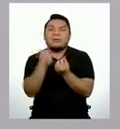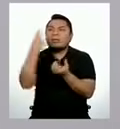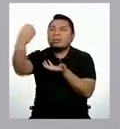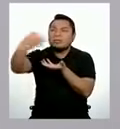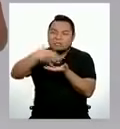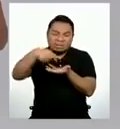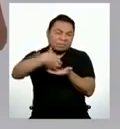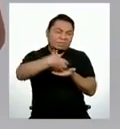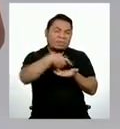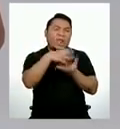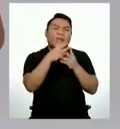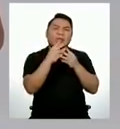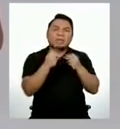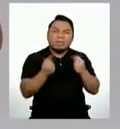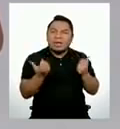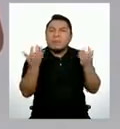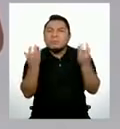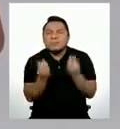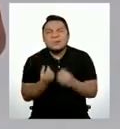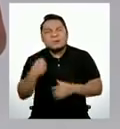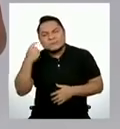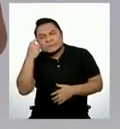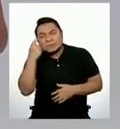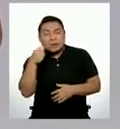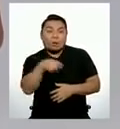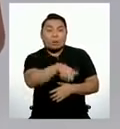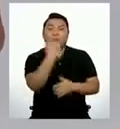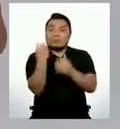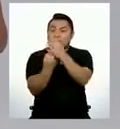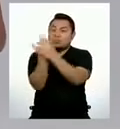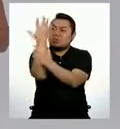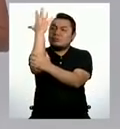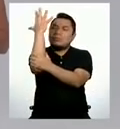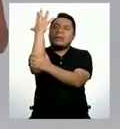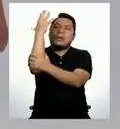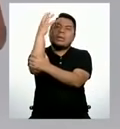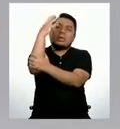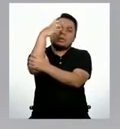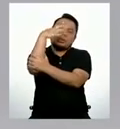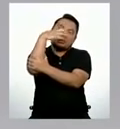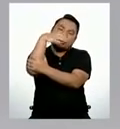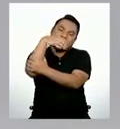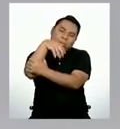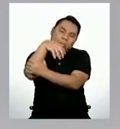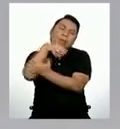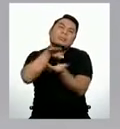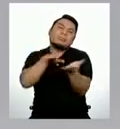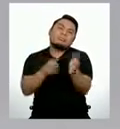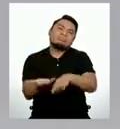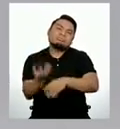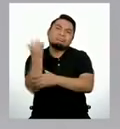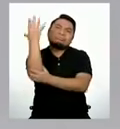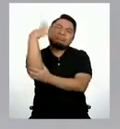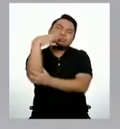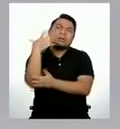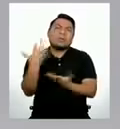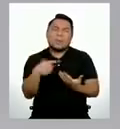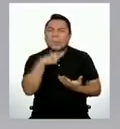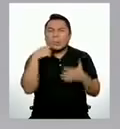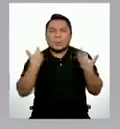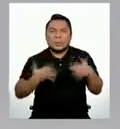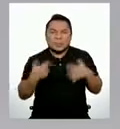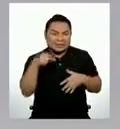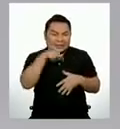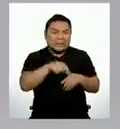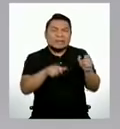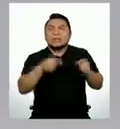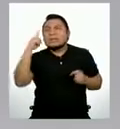madurar. Mientras que otros árboles se secaban y morían. La situación no era distinta cuando